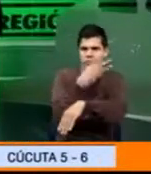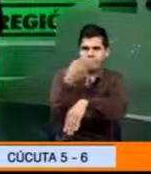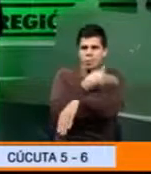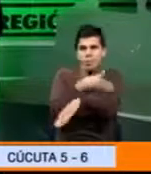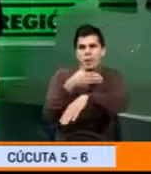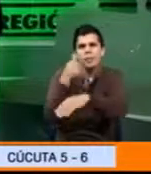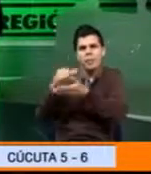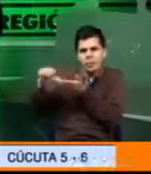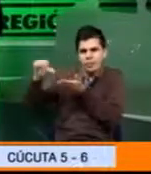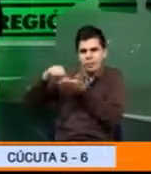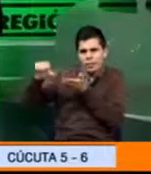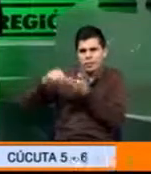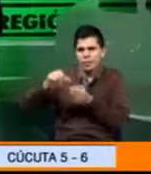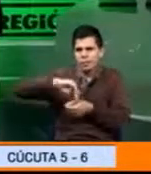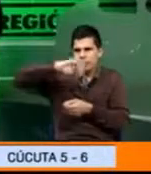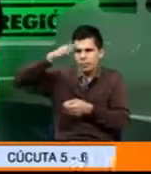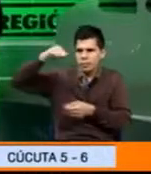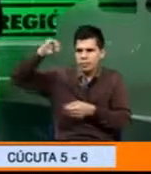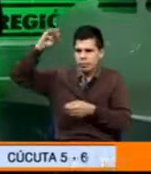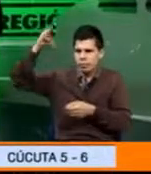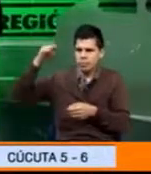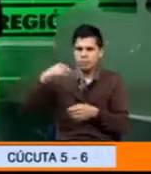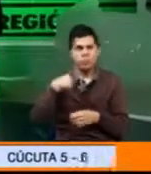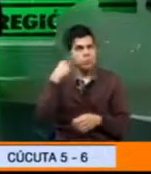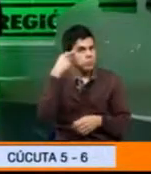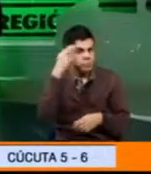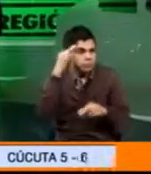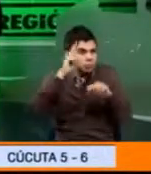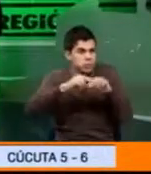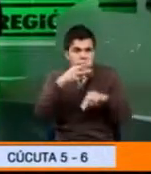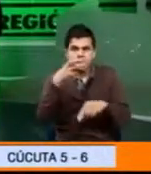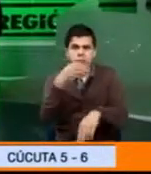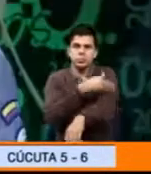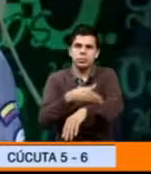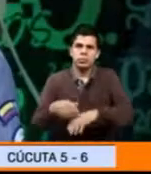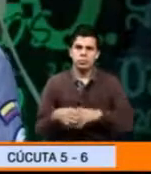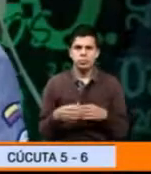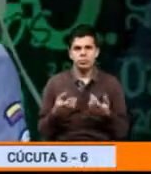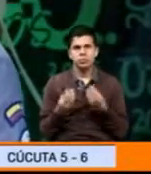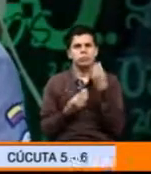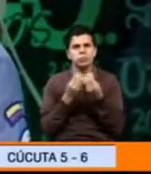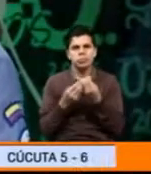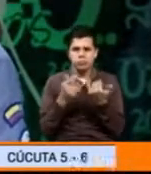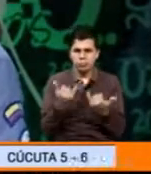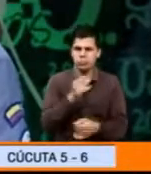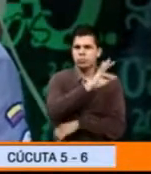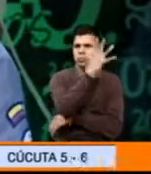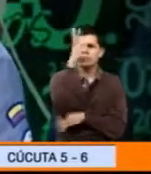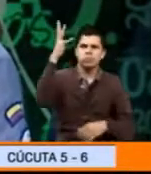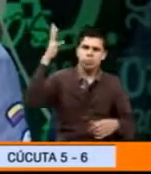invertirse en los cerros, no, y seguramente vamos a regular. Ahí a la loca. Porque es que hay que entender algo, los árboles asocian